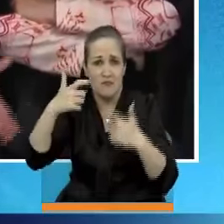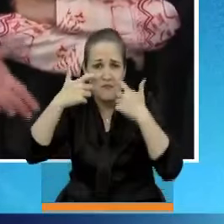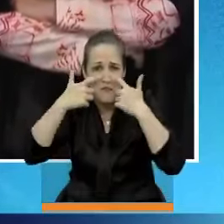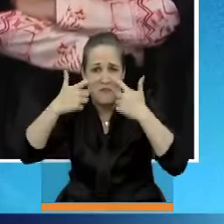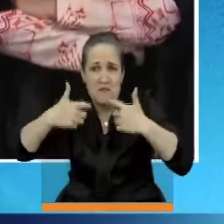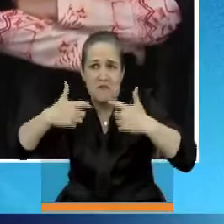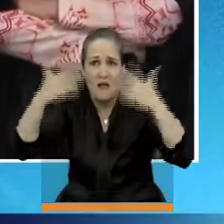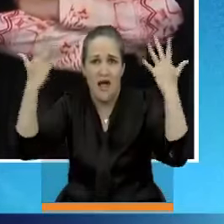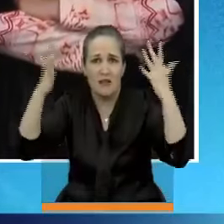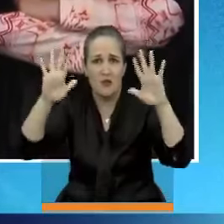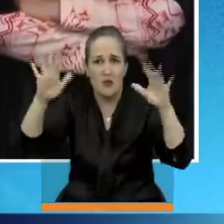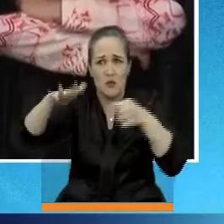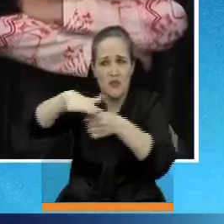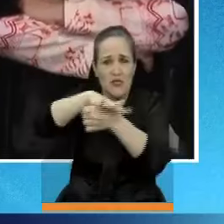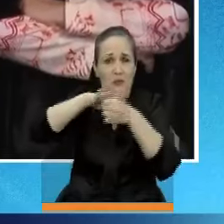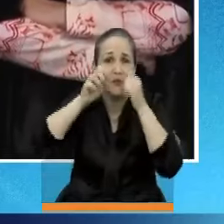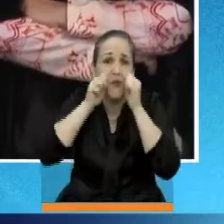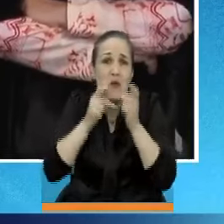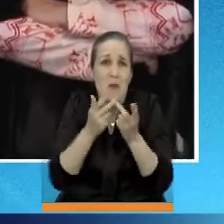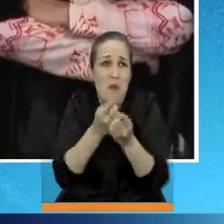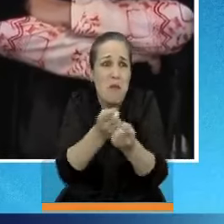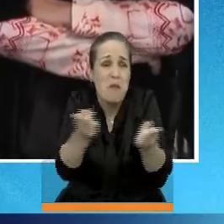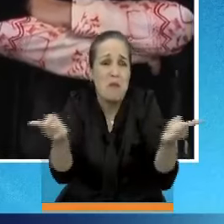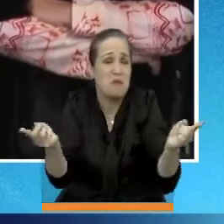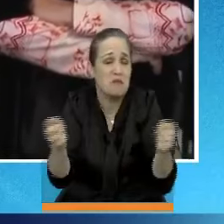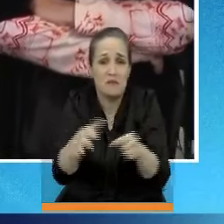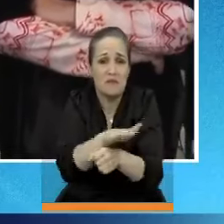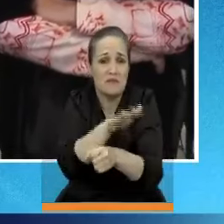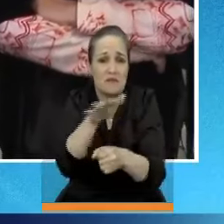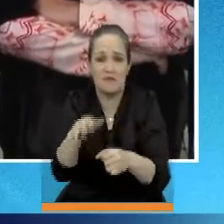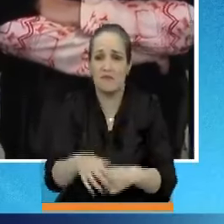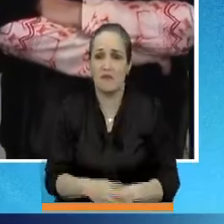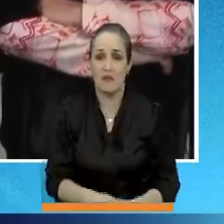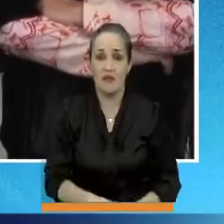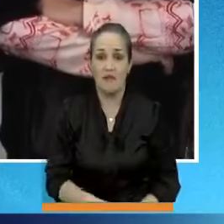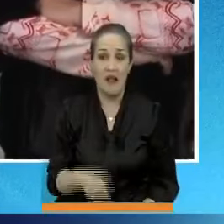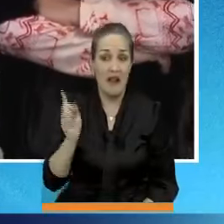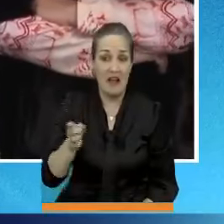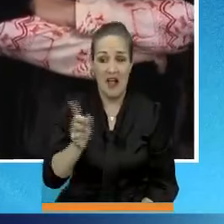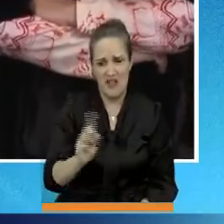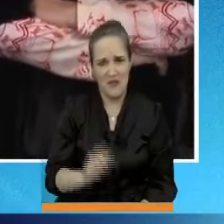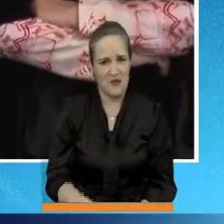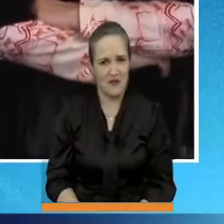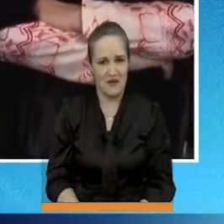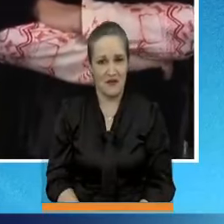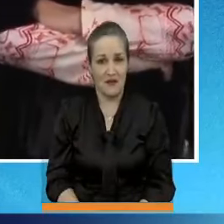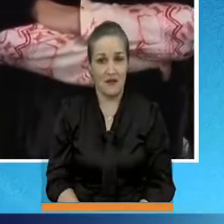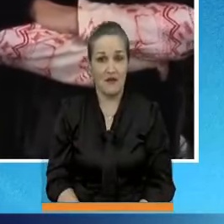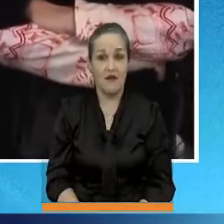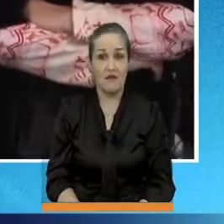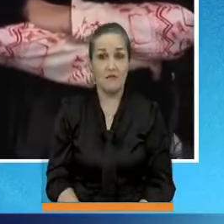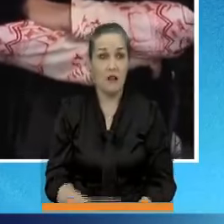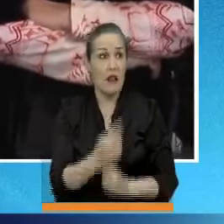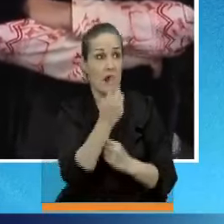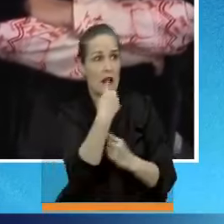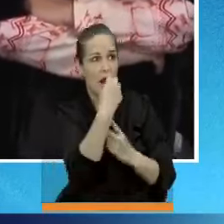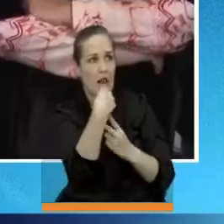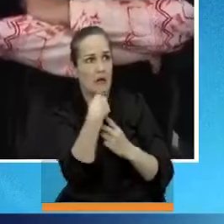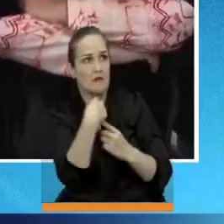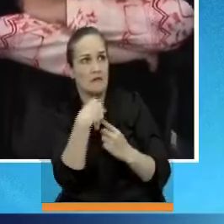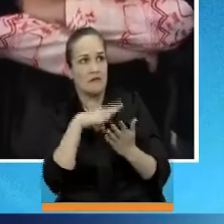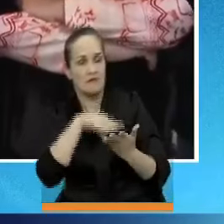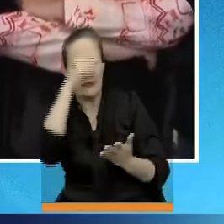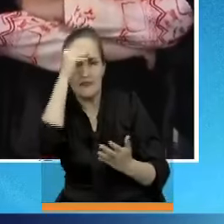o las sombras de los seres humanos. O sea, no lo regañó básicamente. No, cada regaño